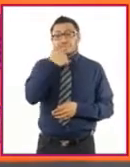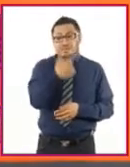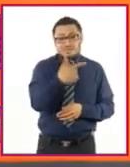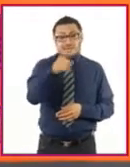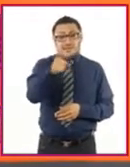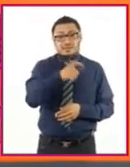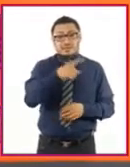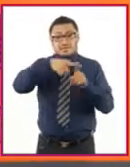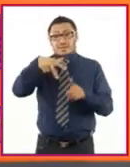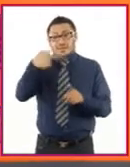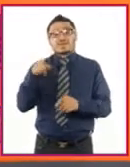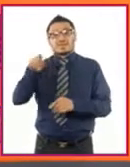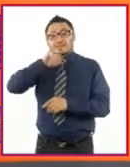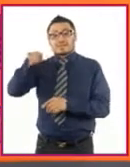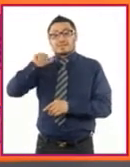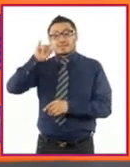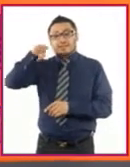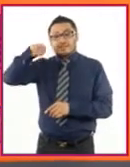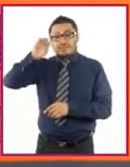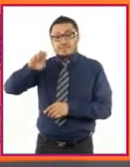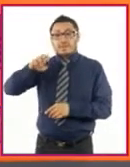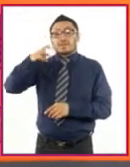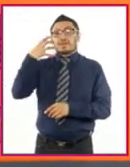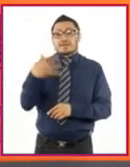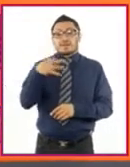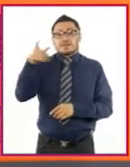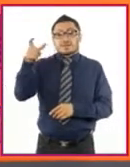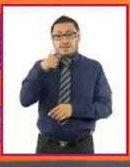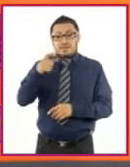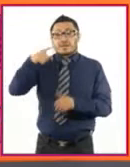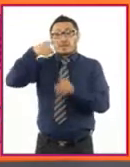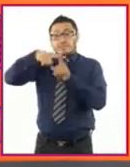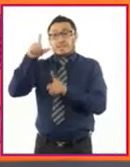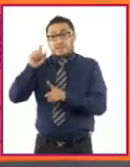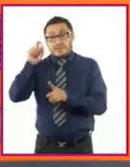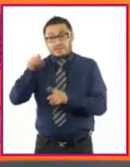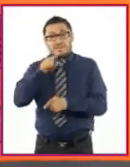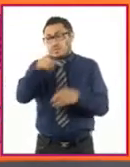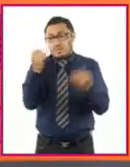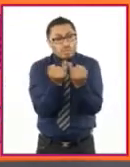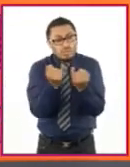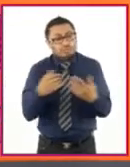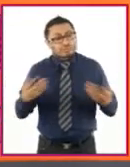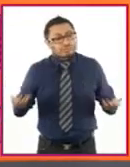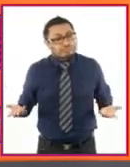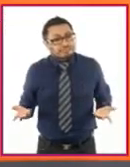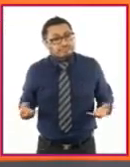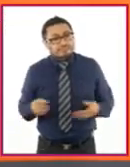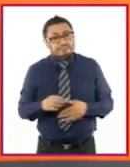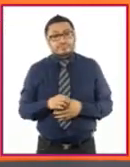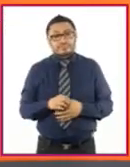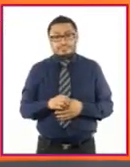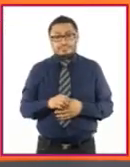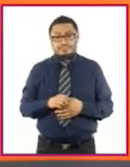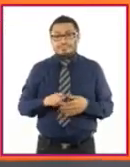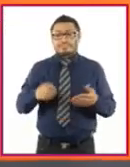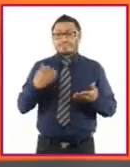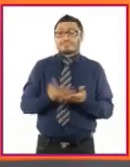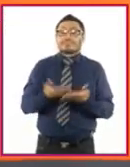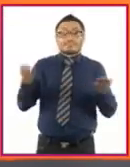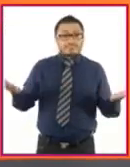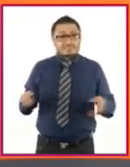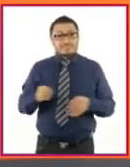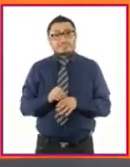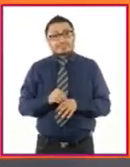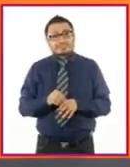Jaime, 5x más 20. ¿Obtuvieron las mismas expresiones? A continuación,